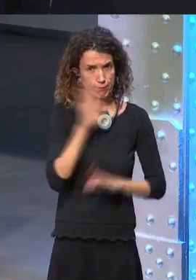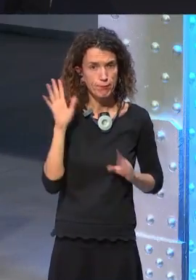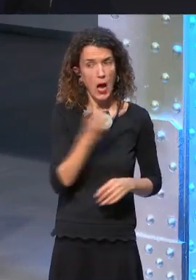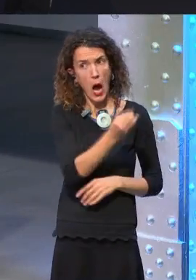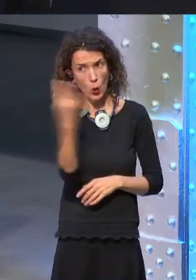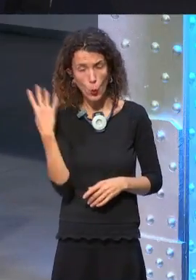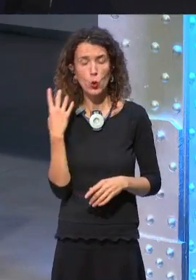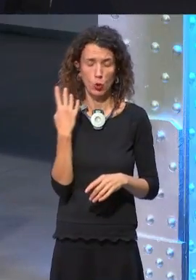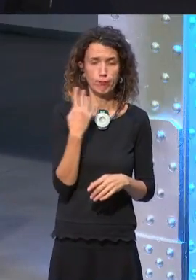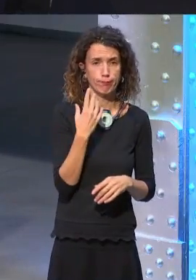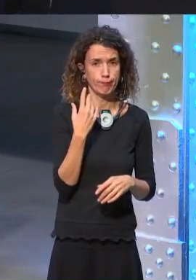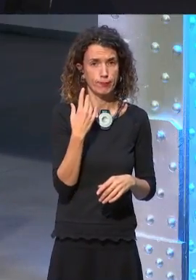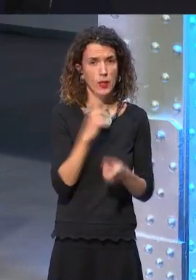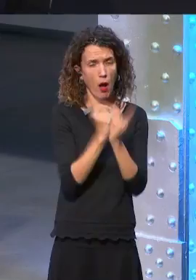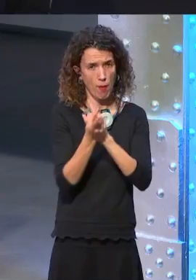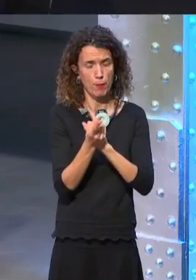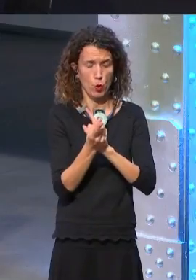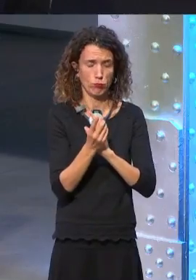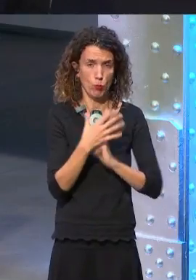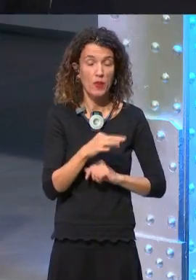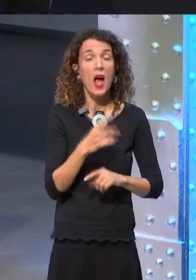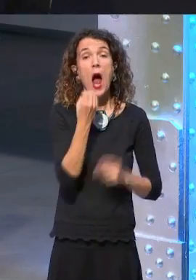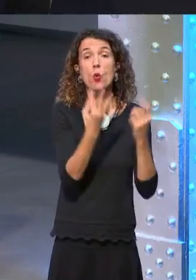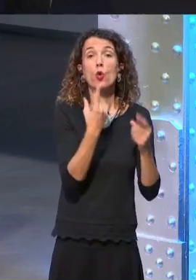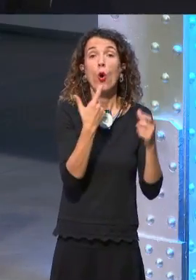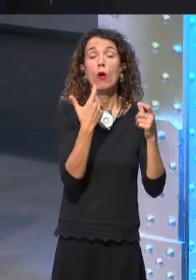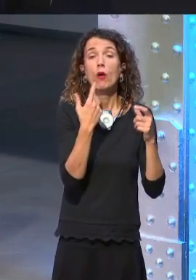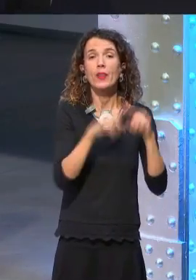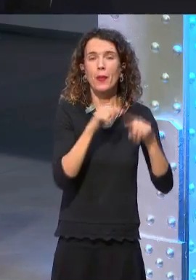en algunos aspectos, quizás para peor,